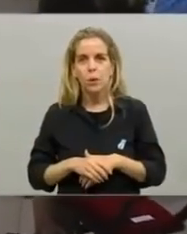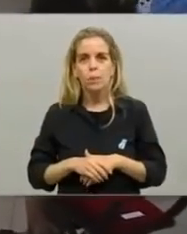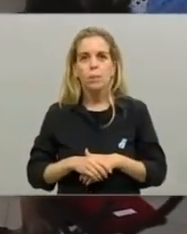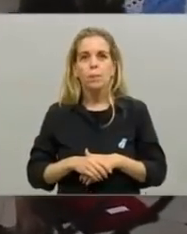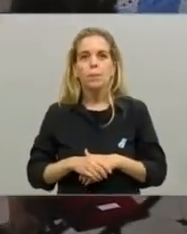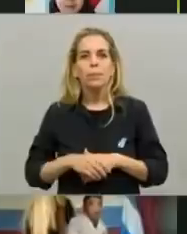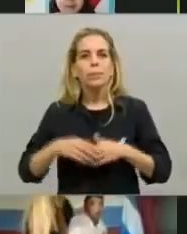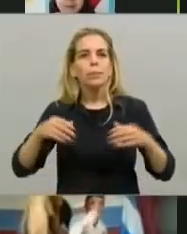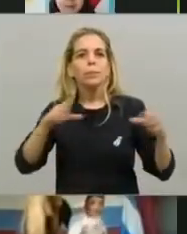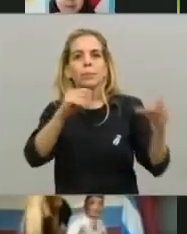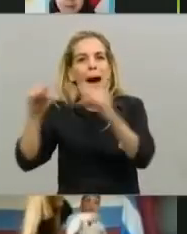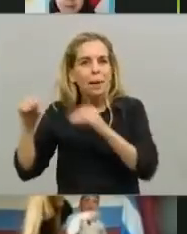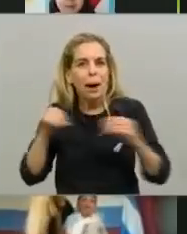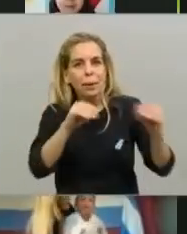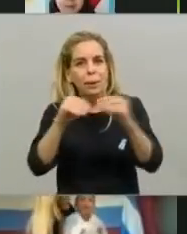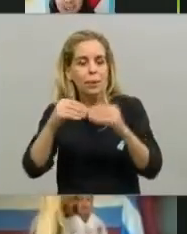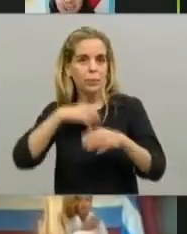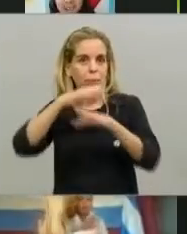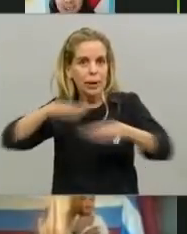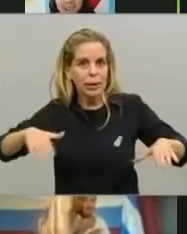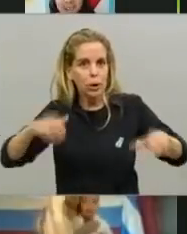¡Viva la patria!